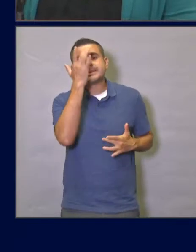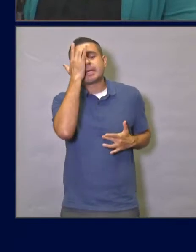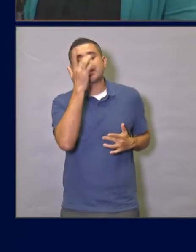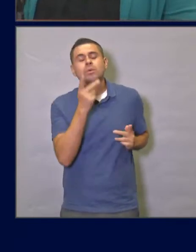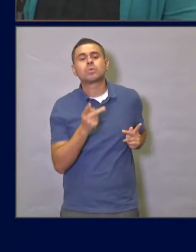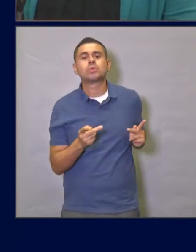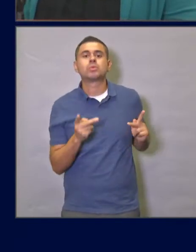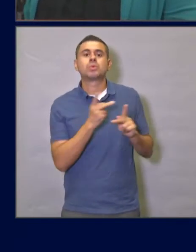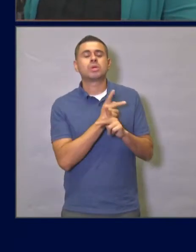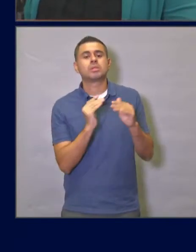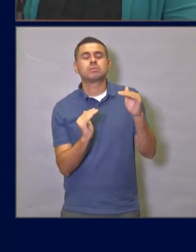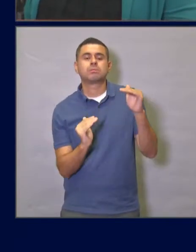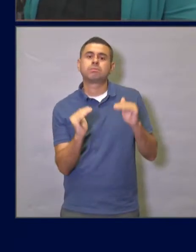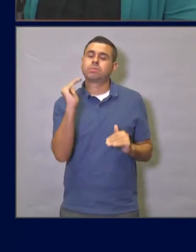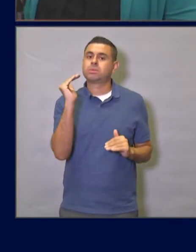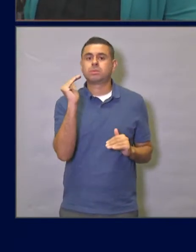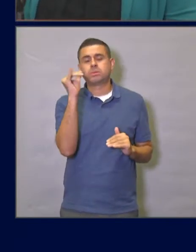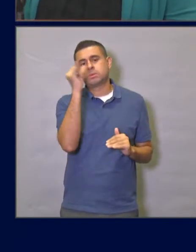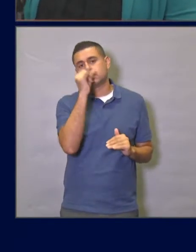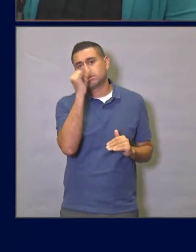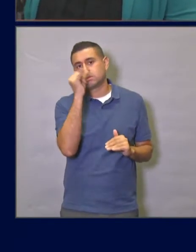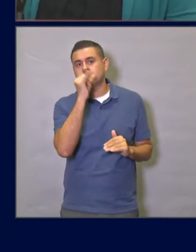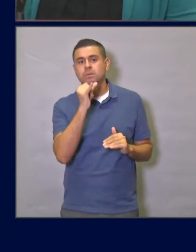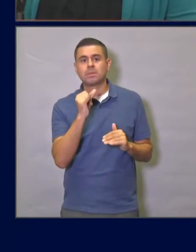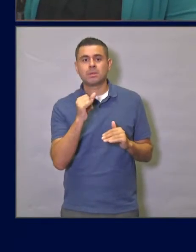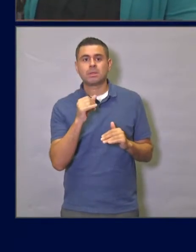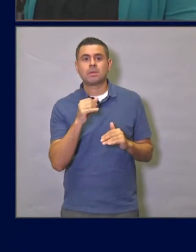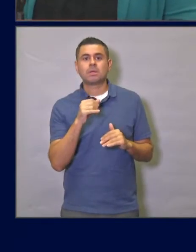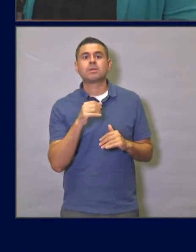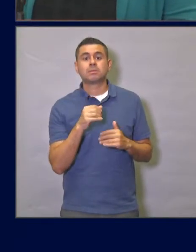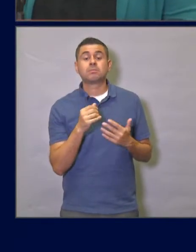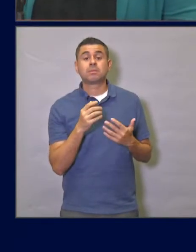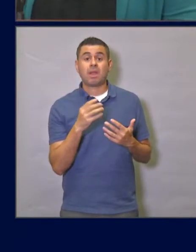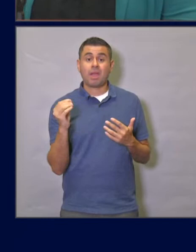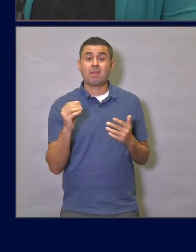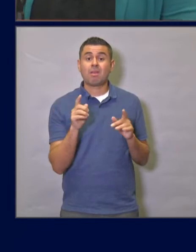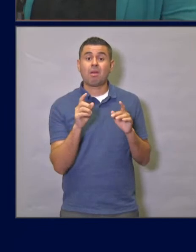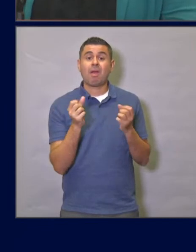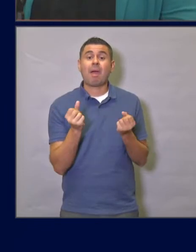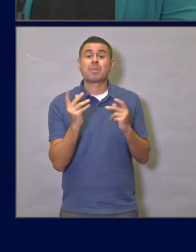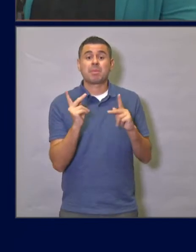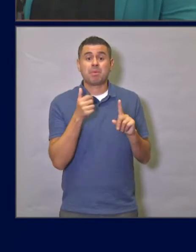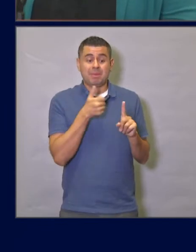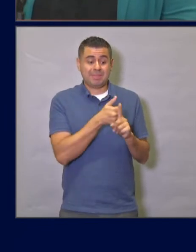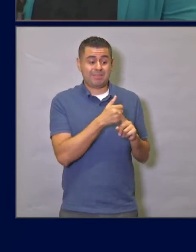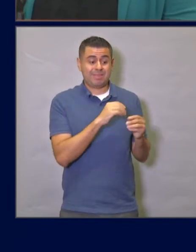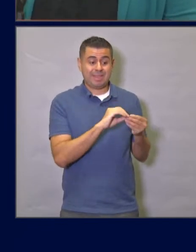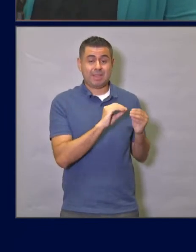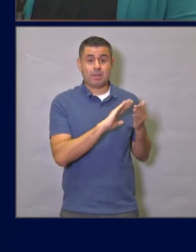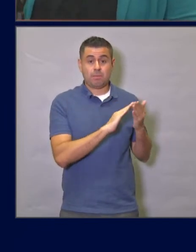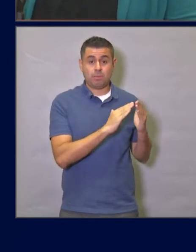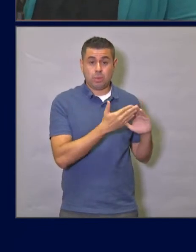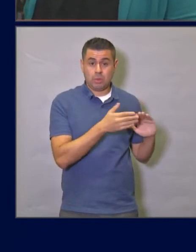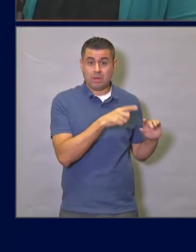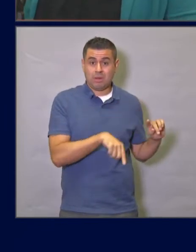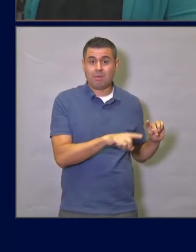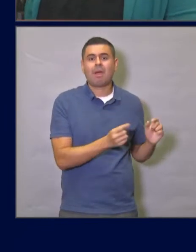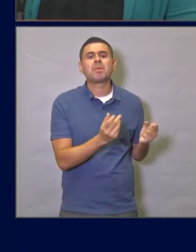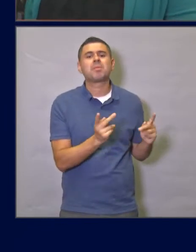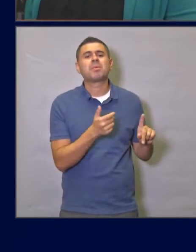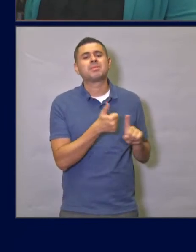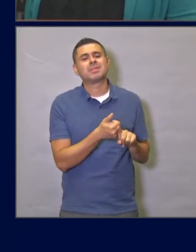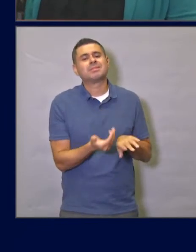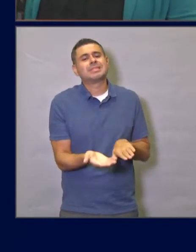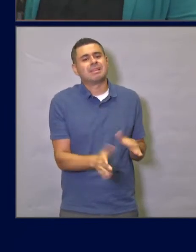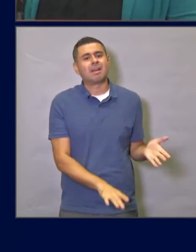casos de desigualdad, hospitalizaciones y tasas de mortalidad. Este gráfico muestra a lo